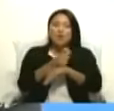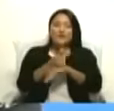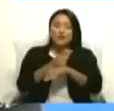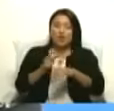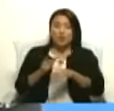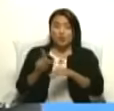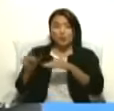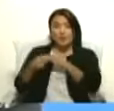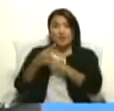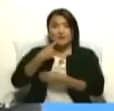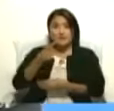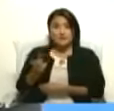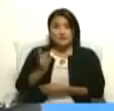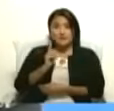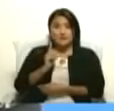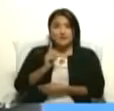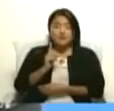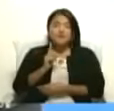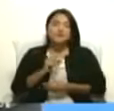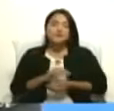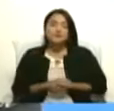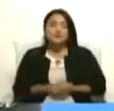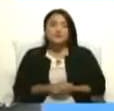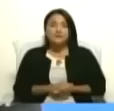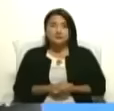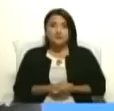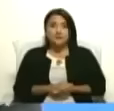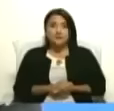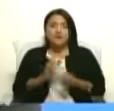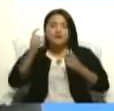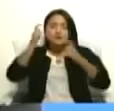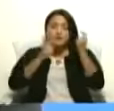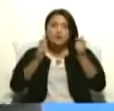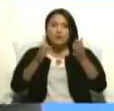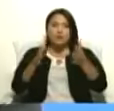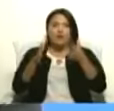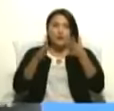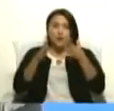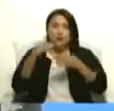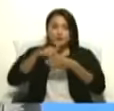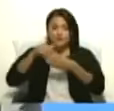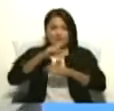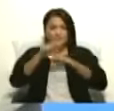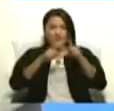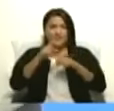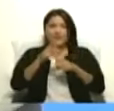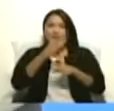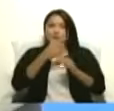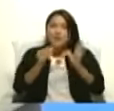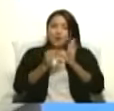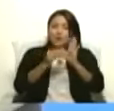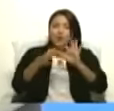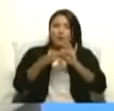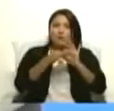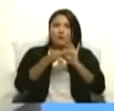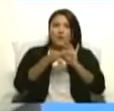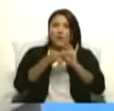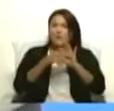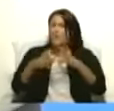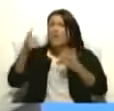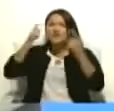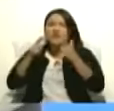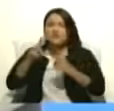qué dice el gobierno de Guyana el chavismo ganó el referendum no vinculante cuál chavismo imbécil